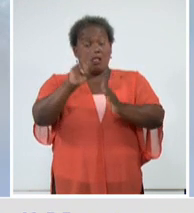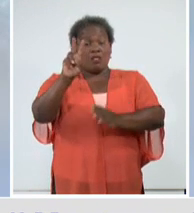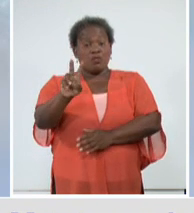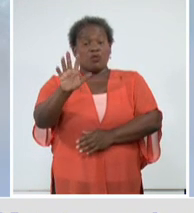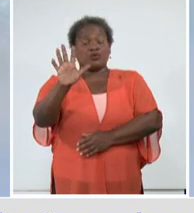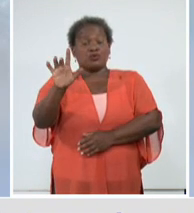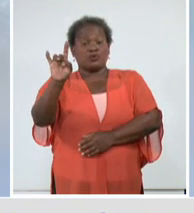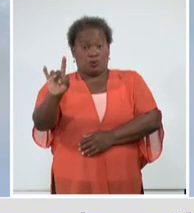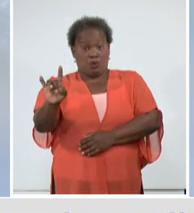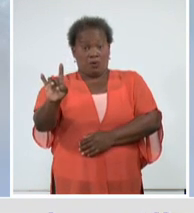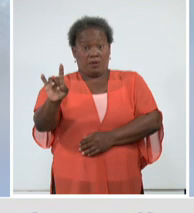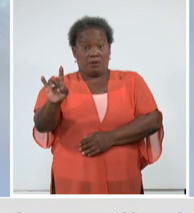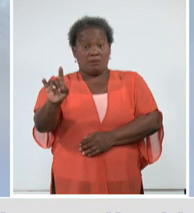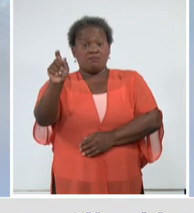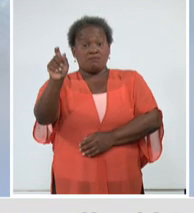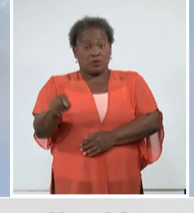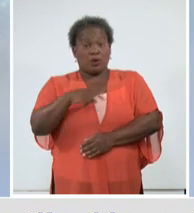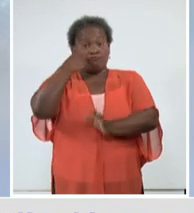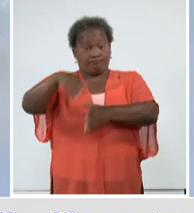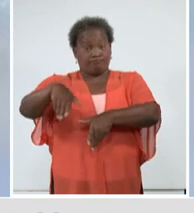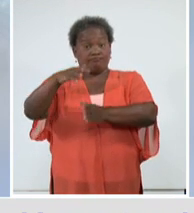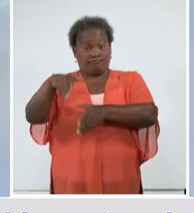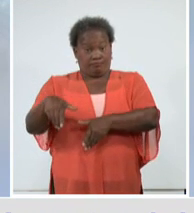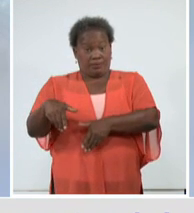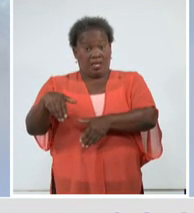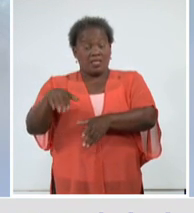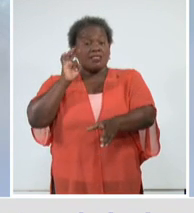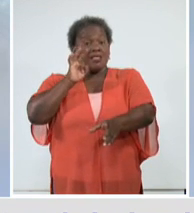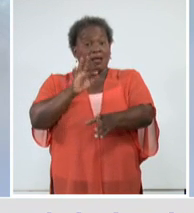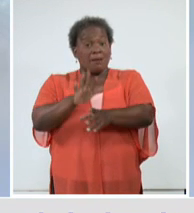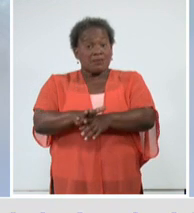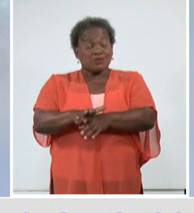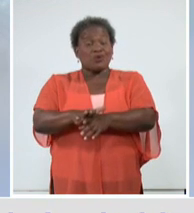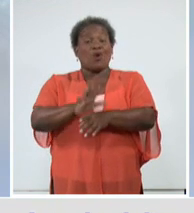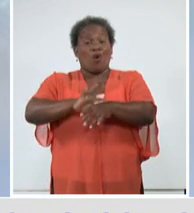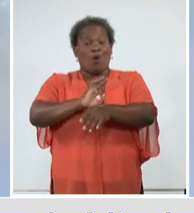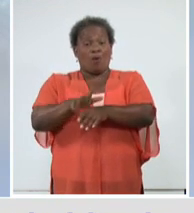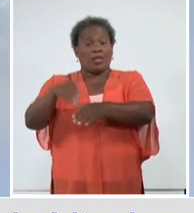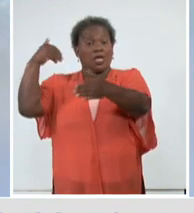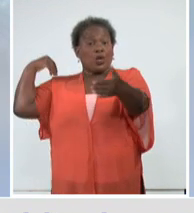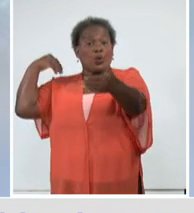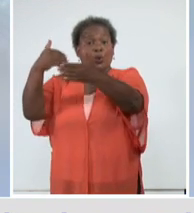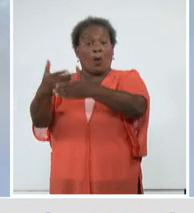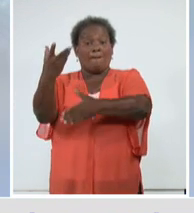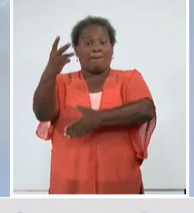3.259 fallecidos desde el inicio de la pandemia. Una letalidad de